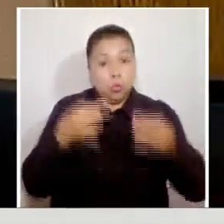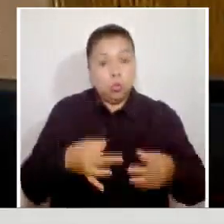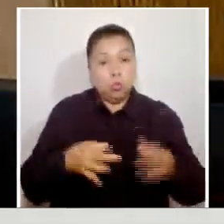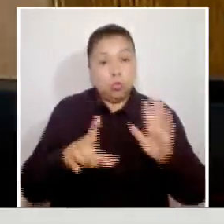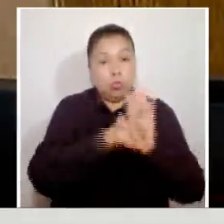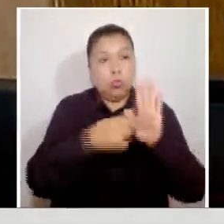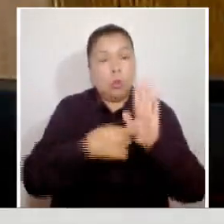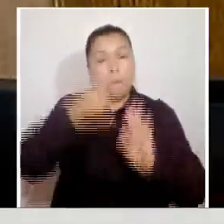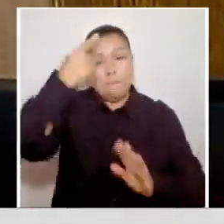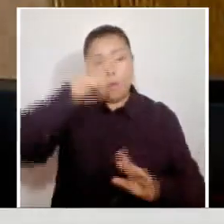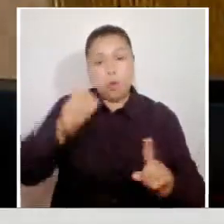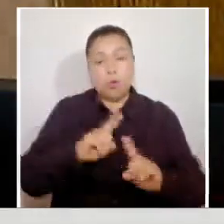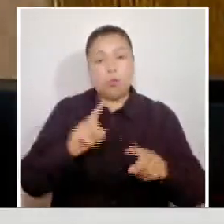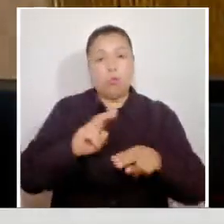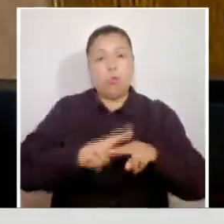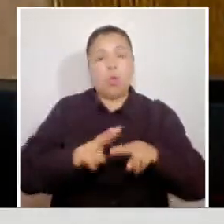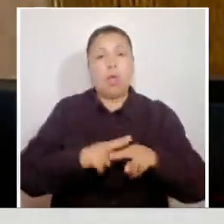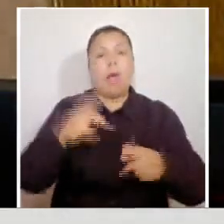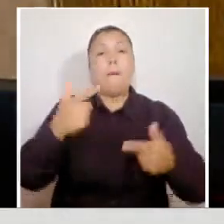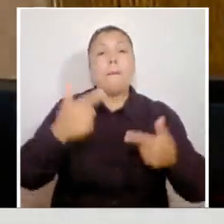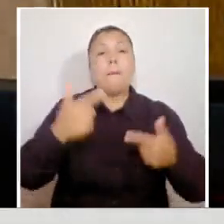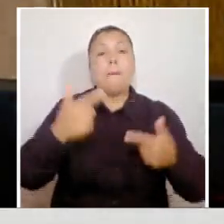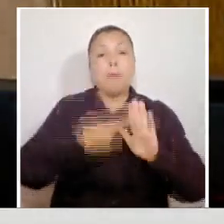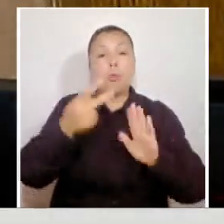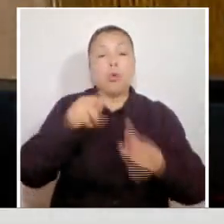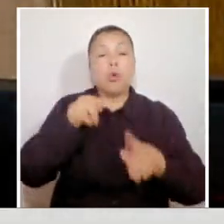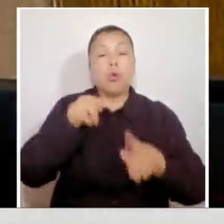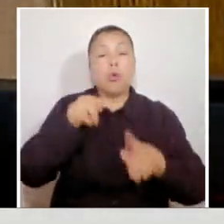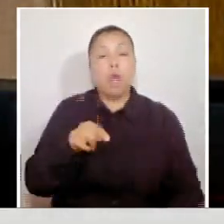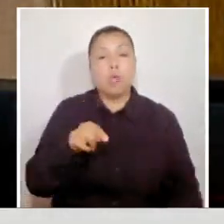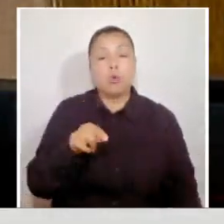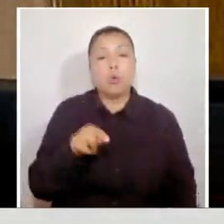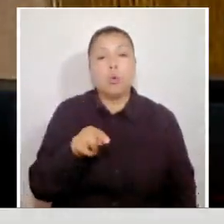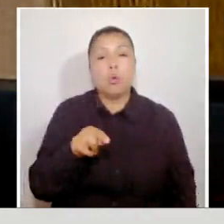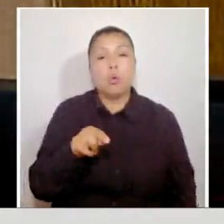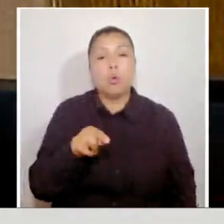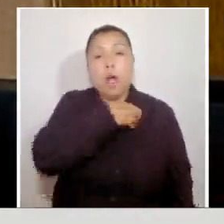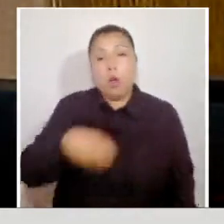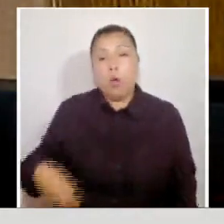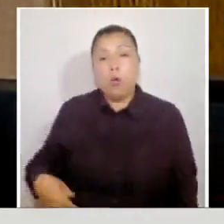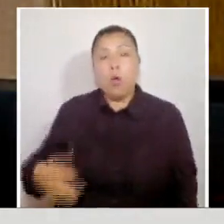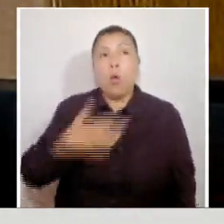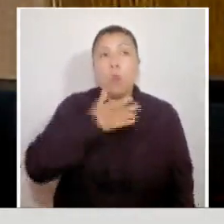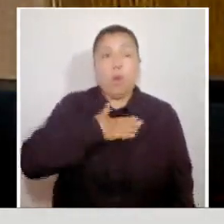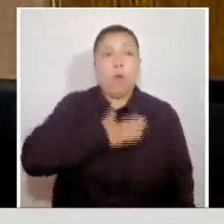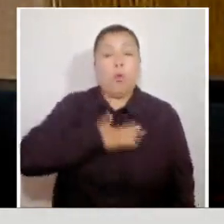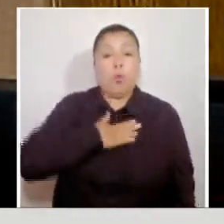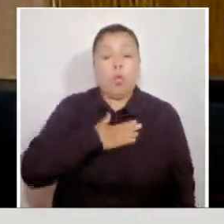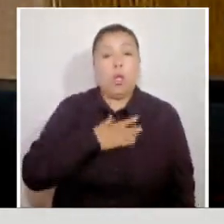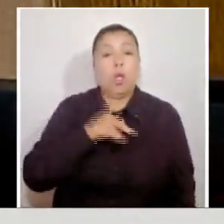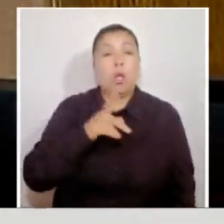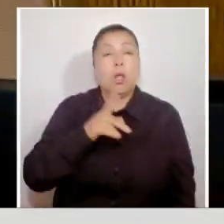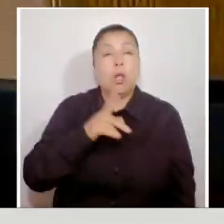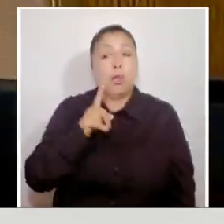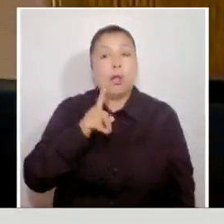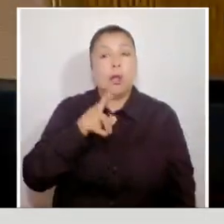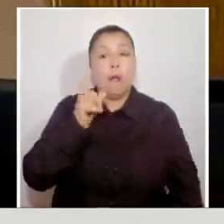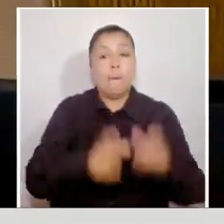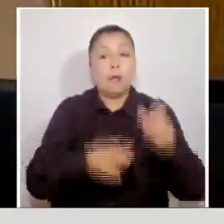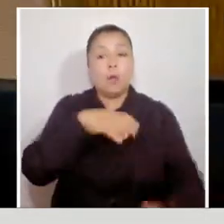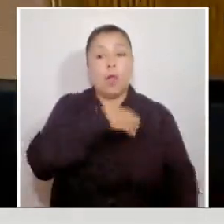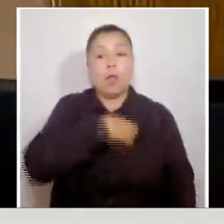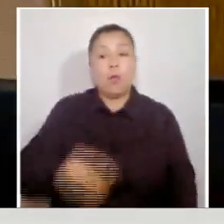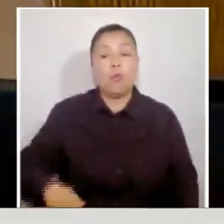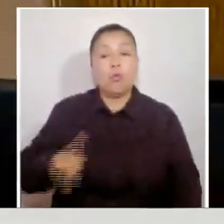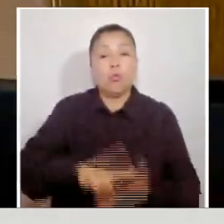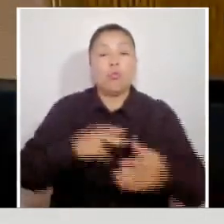ejecución desde la política pública y eso es un llamado al gobierno porque me gustaría que estuviera personas de gobierno si viene una moción